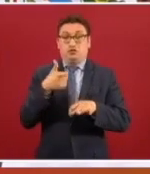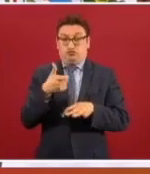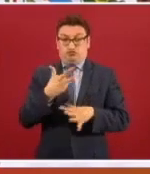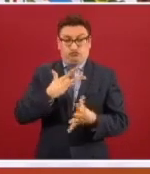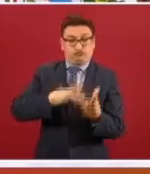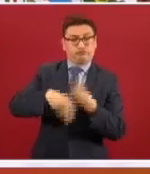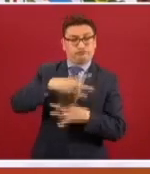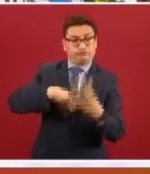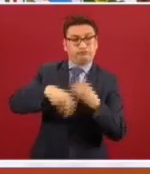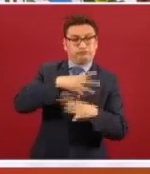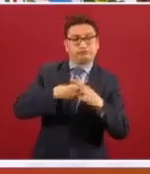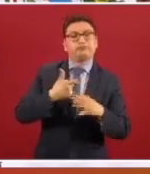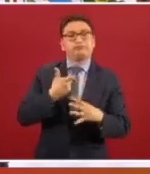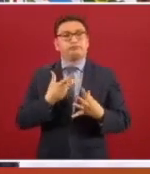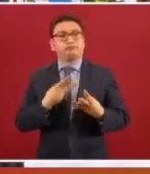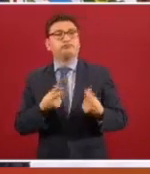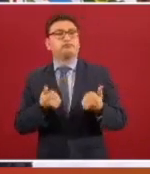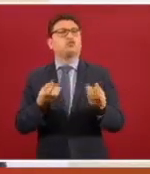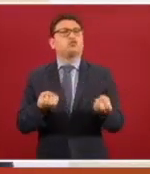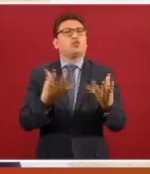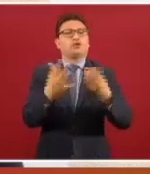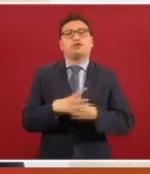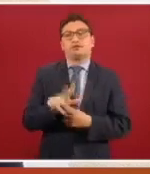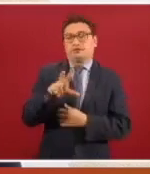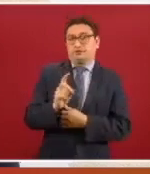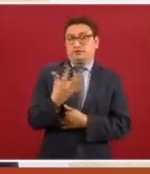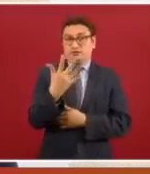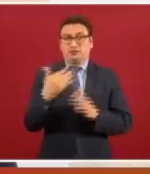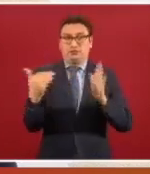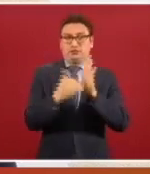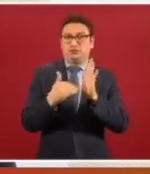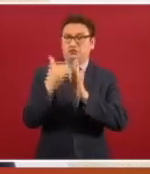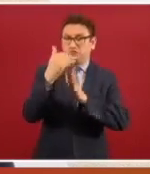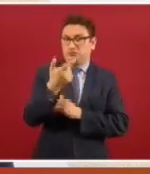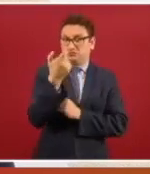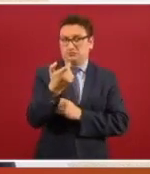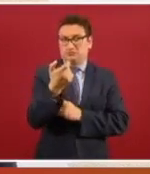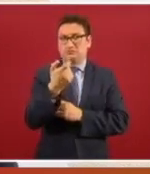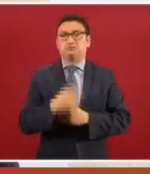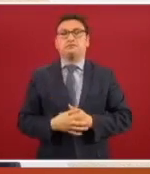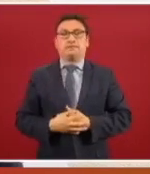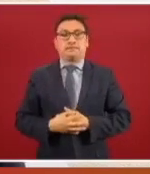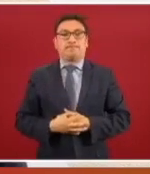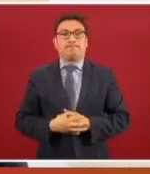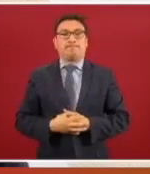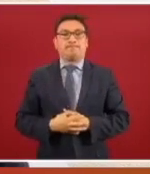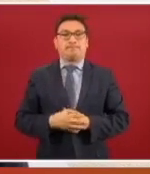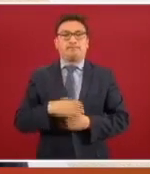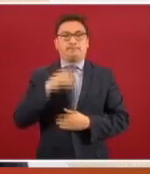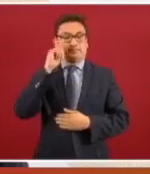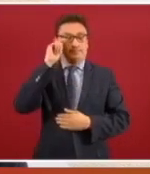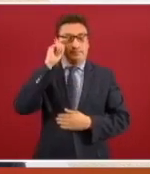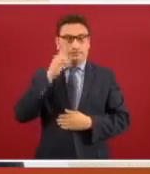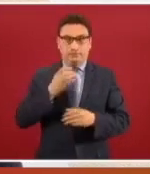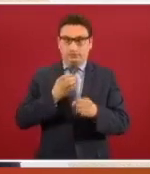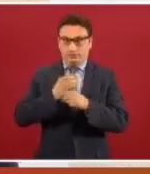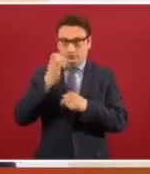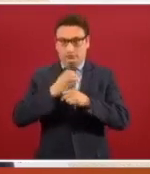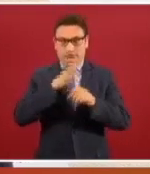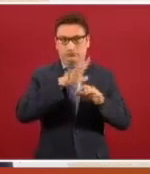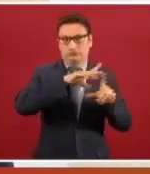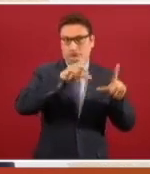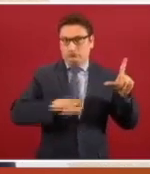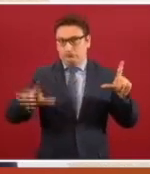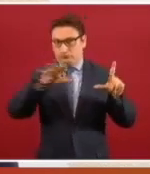económica de 35 mil millones de pesos en los estados del sureste